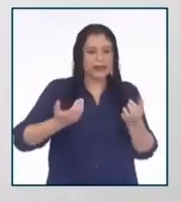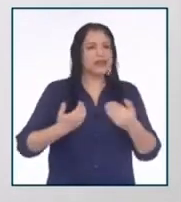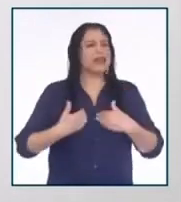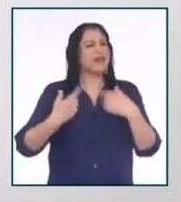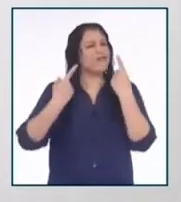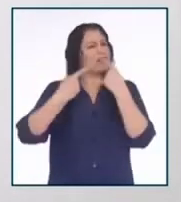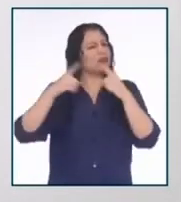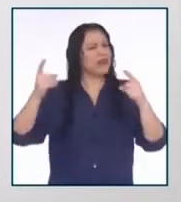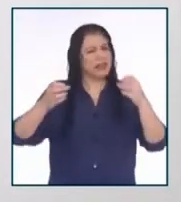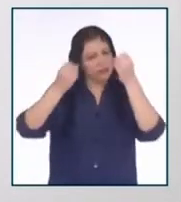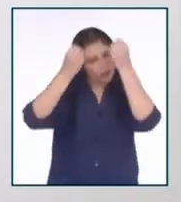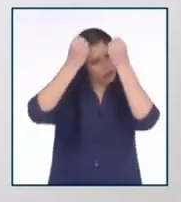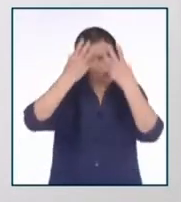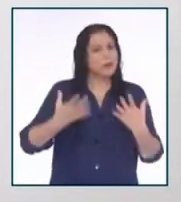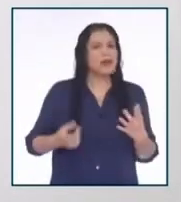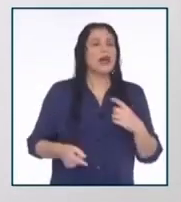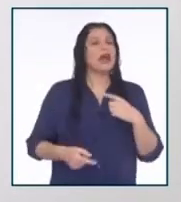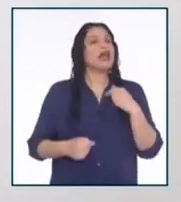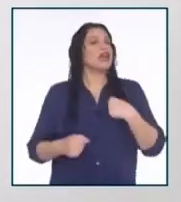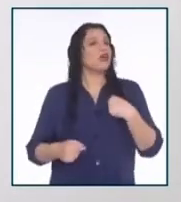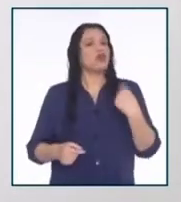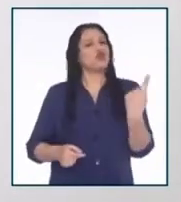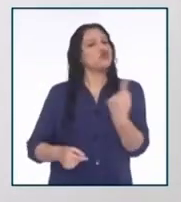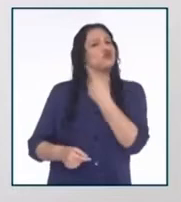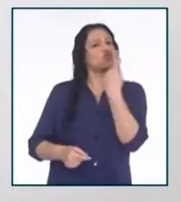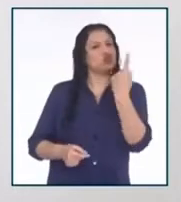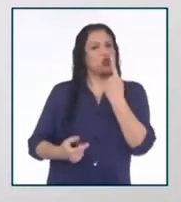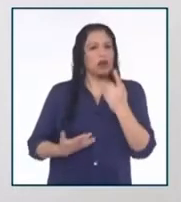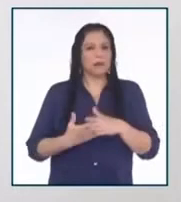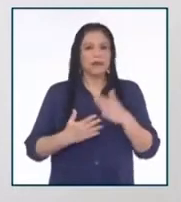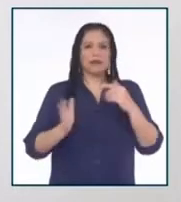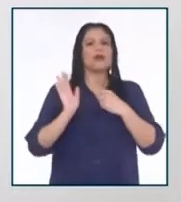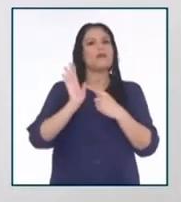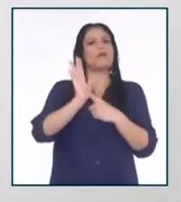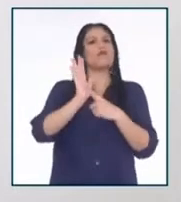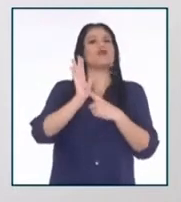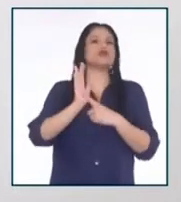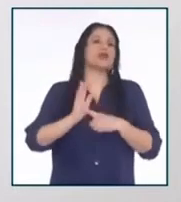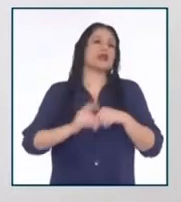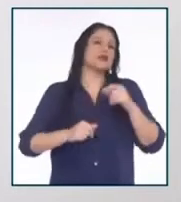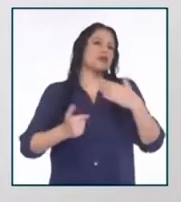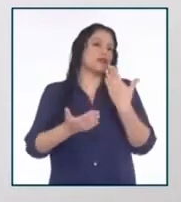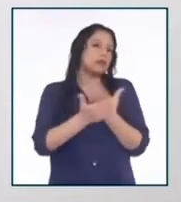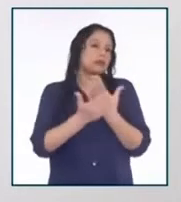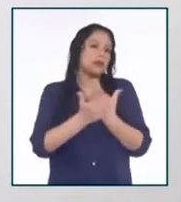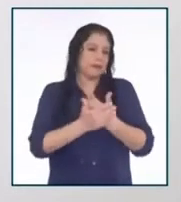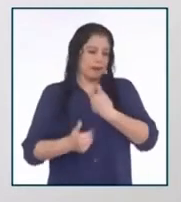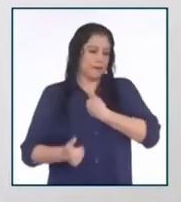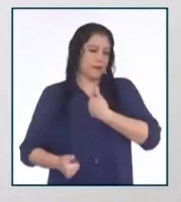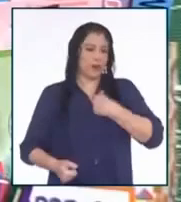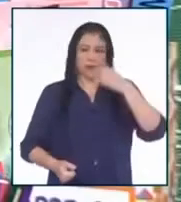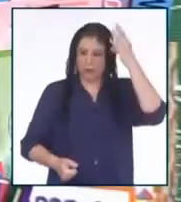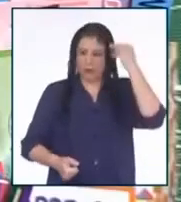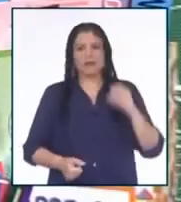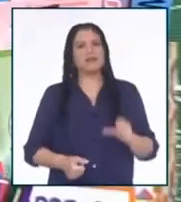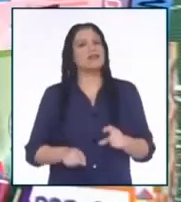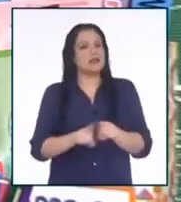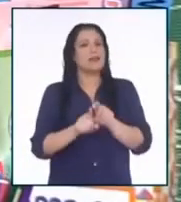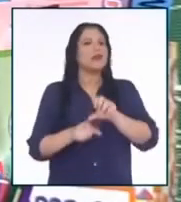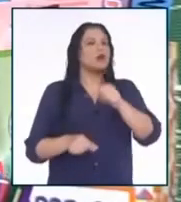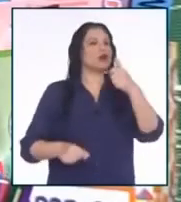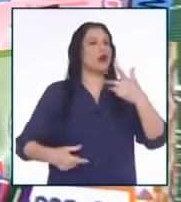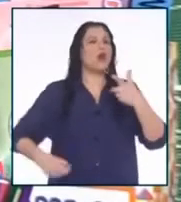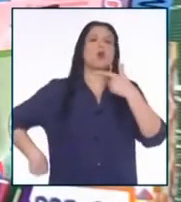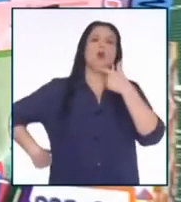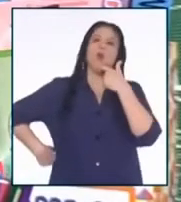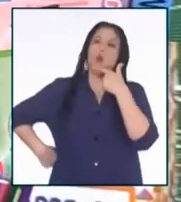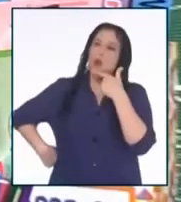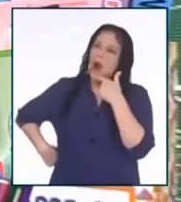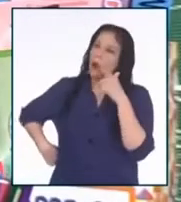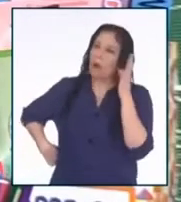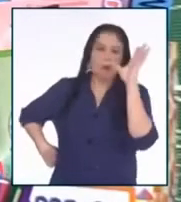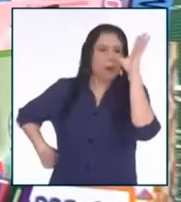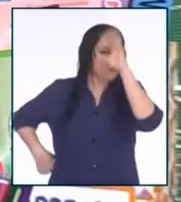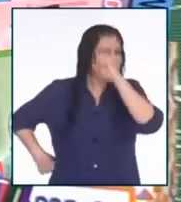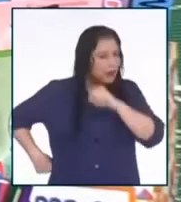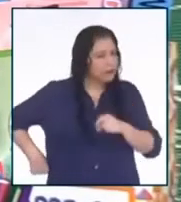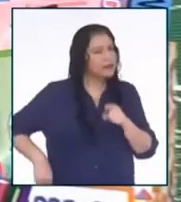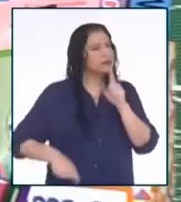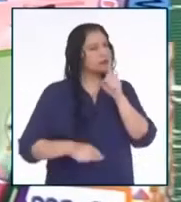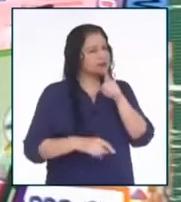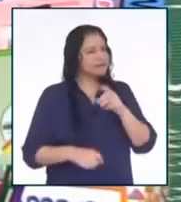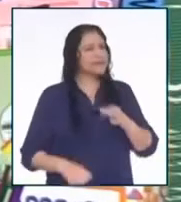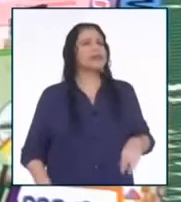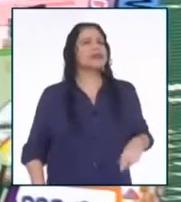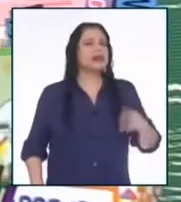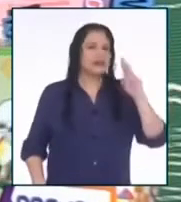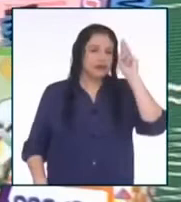información variada y no solamente se queda mostrando hechos de nuestra experiencia. No me había dado cuenta de esos detalles,